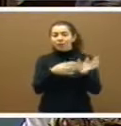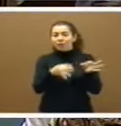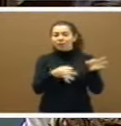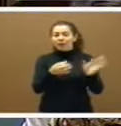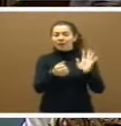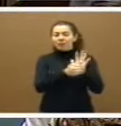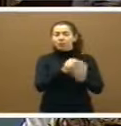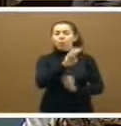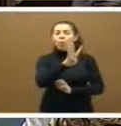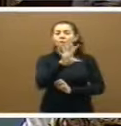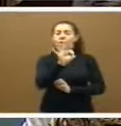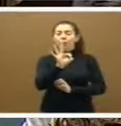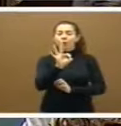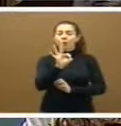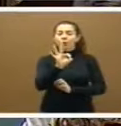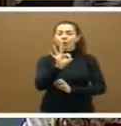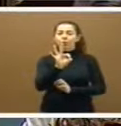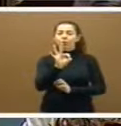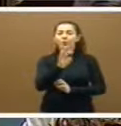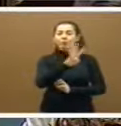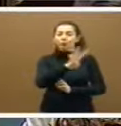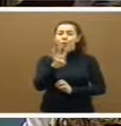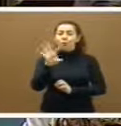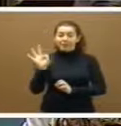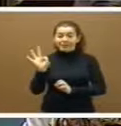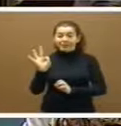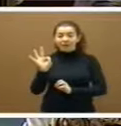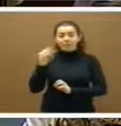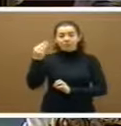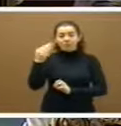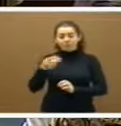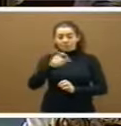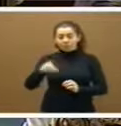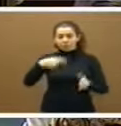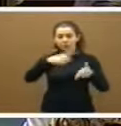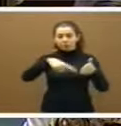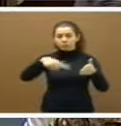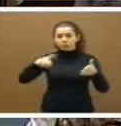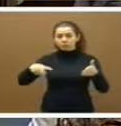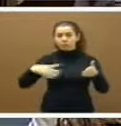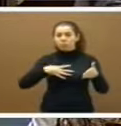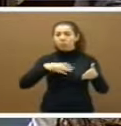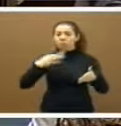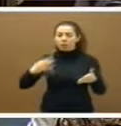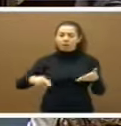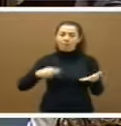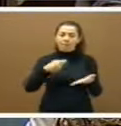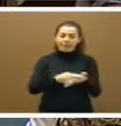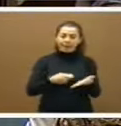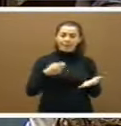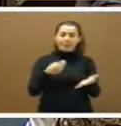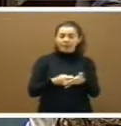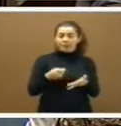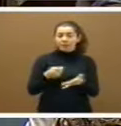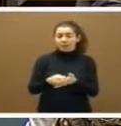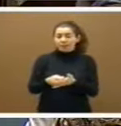artículo 440, que permite a cualquier persona arrendatario estar al orden del día en el pago de las cuotas sociales,